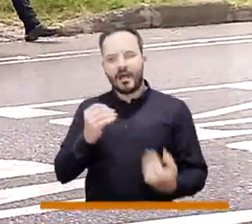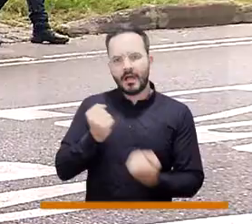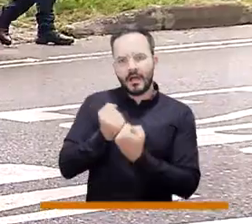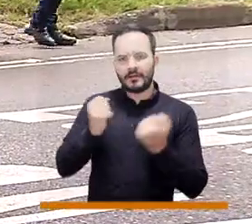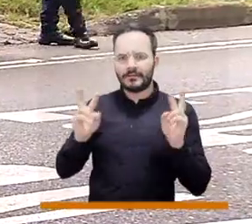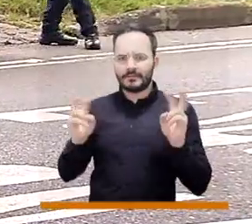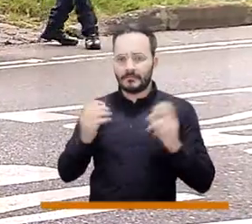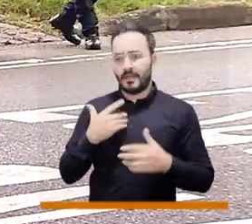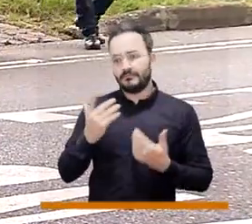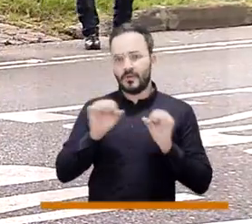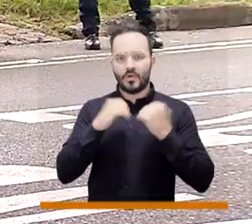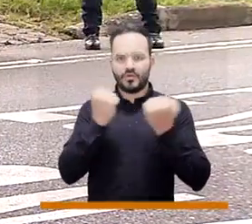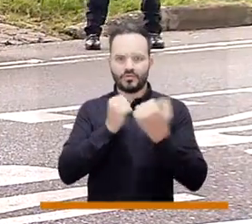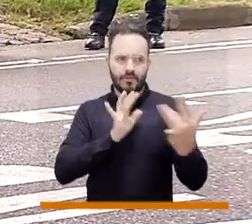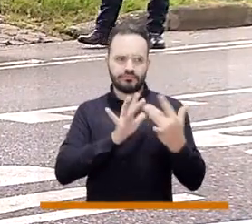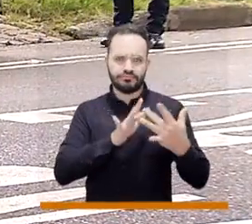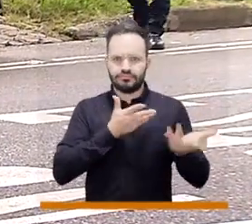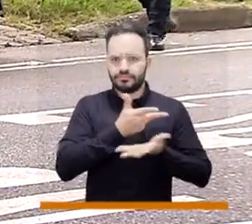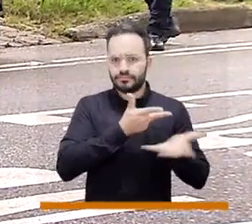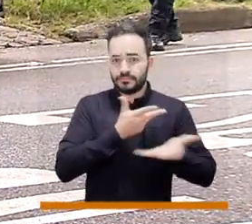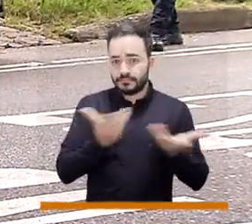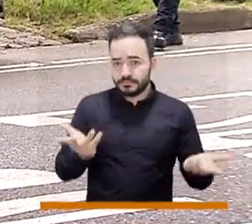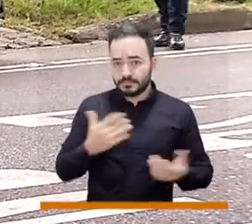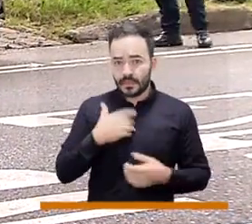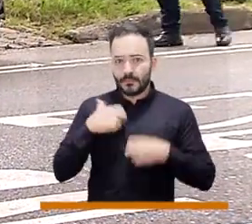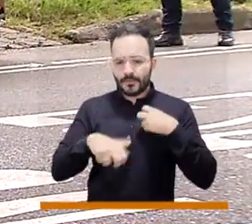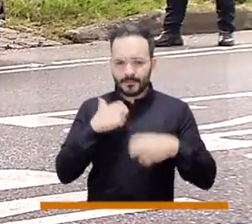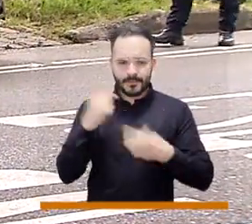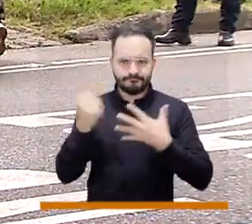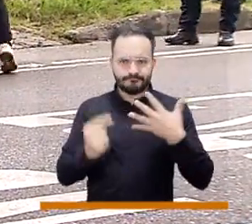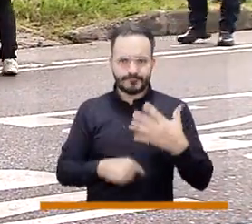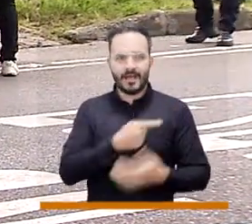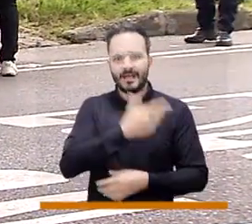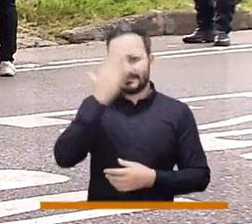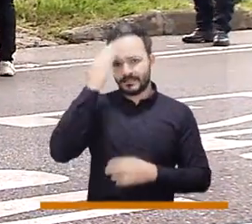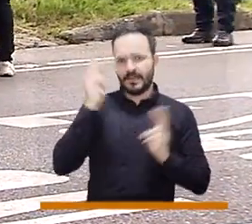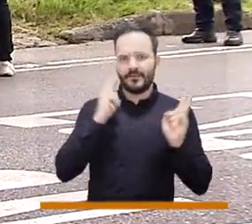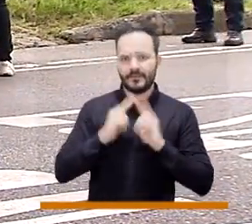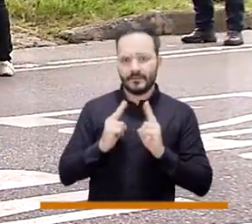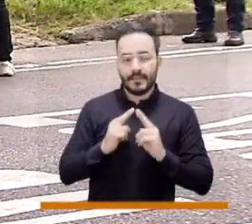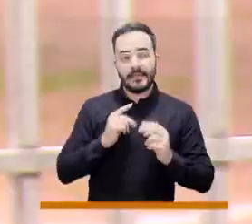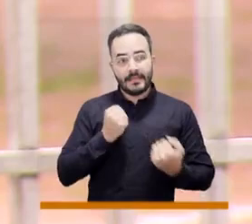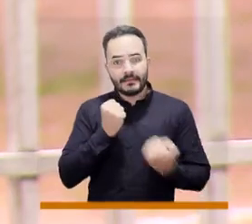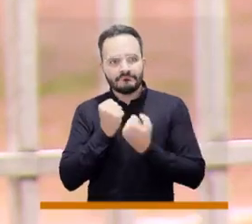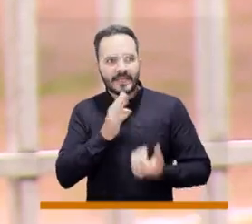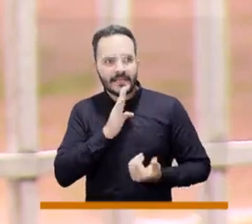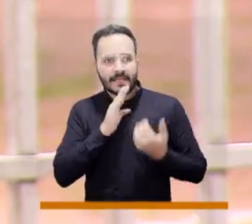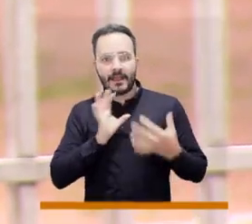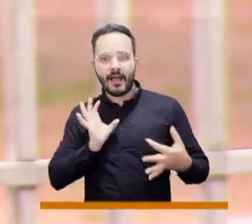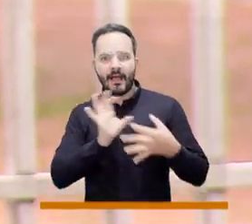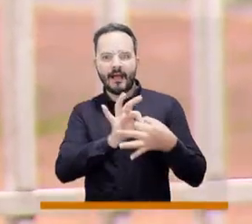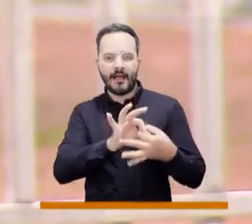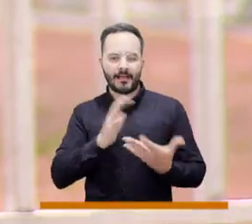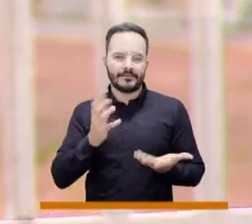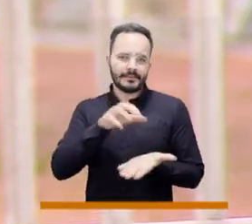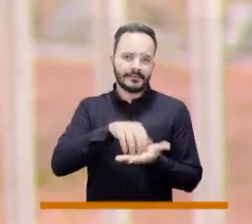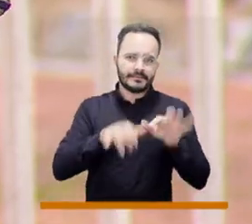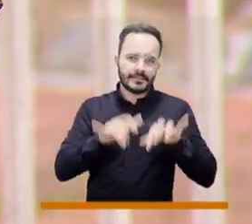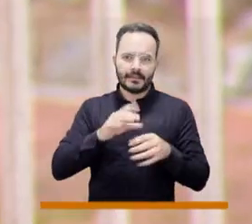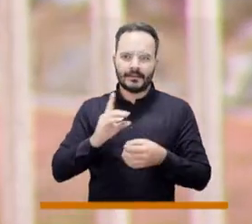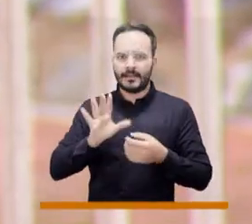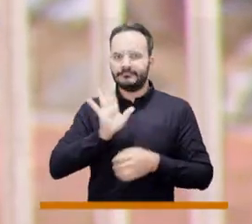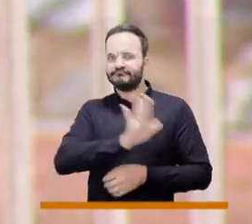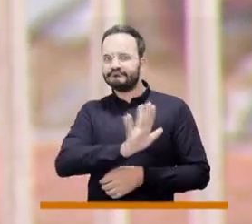acercamiento con, pues primero, pues con el Consejo de Medellín, que puede conocer las problemáticas y a su vez nos hacen los puentes con